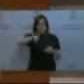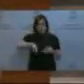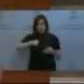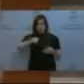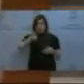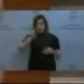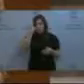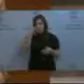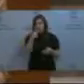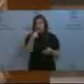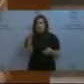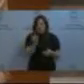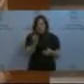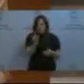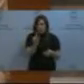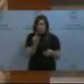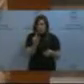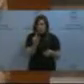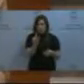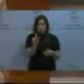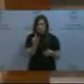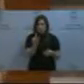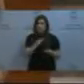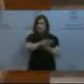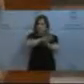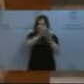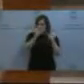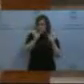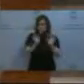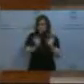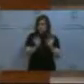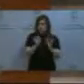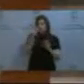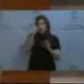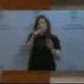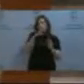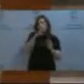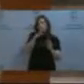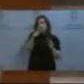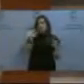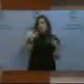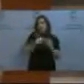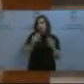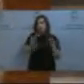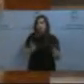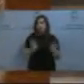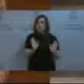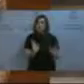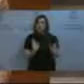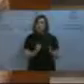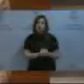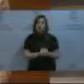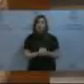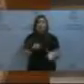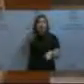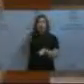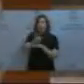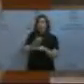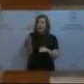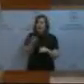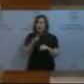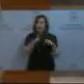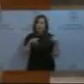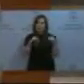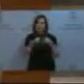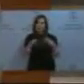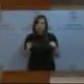se dice que no se han determinado claramente las causas del accidente, pero obliga al Principado